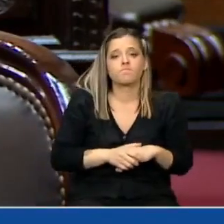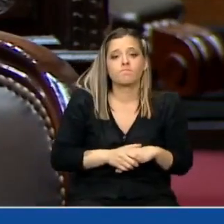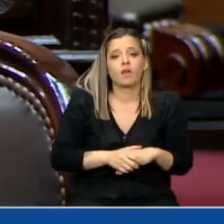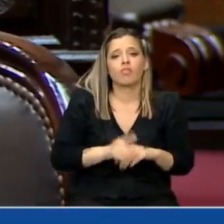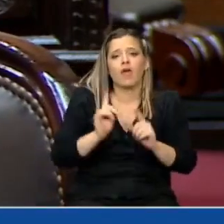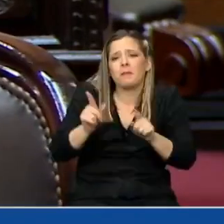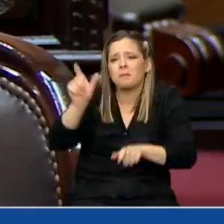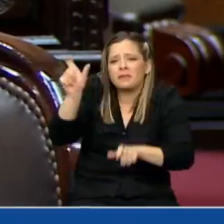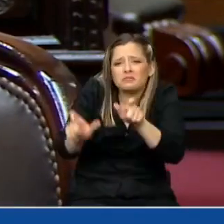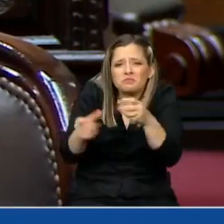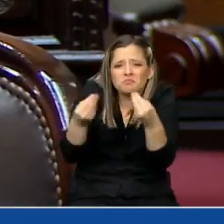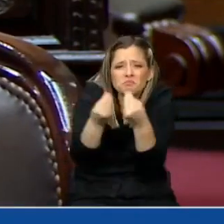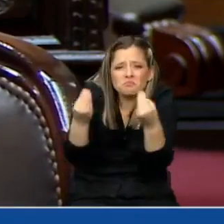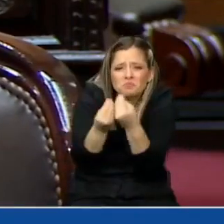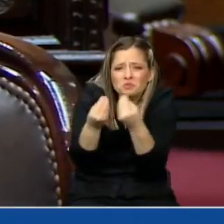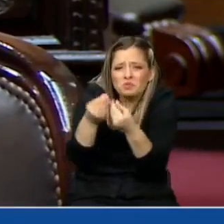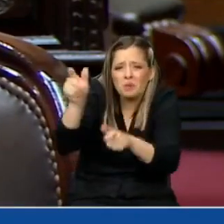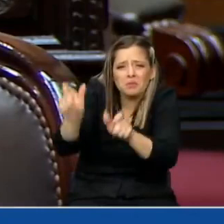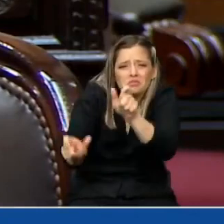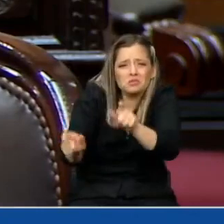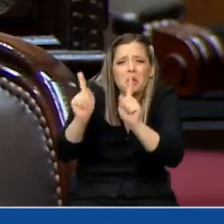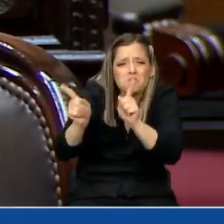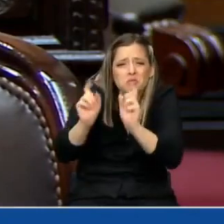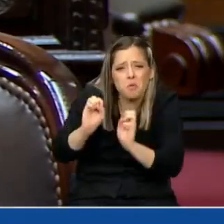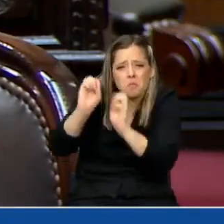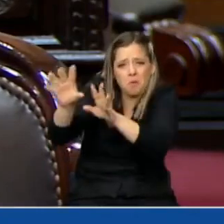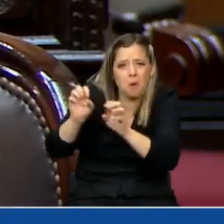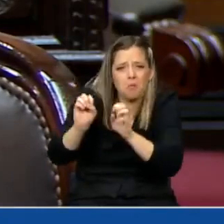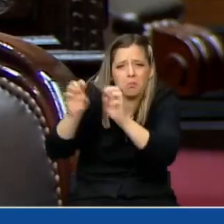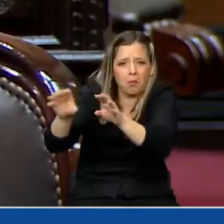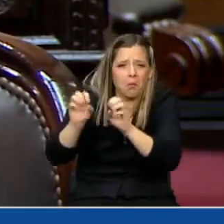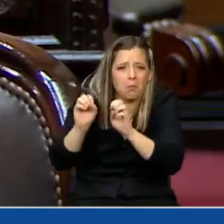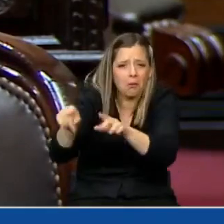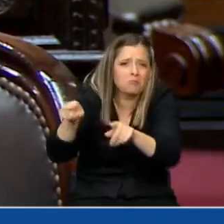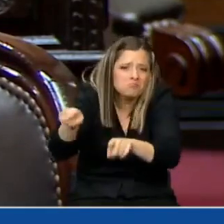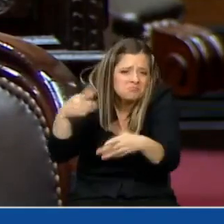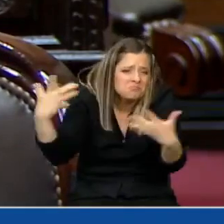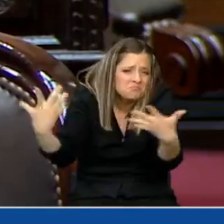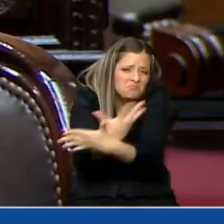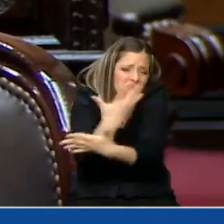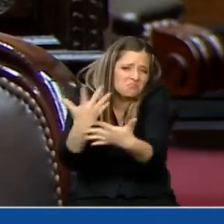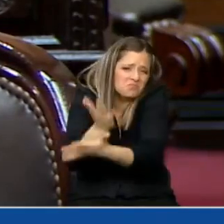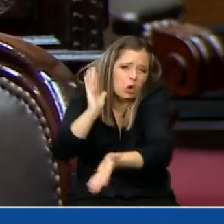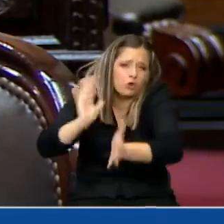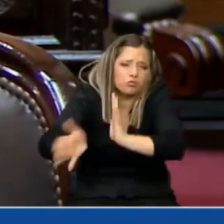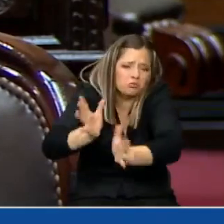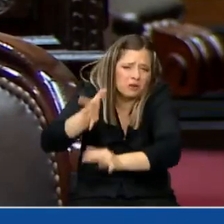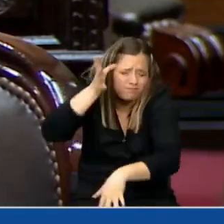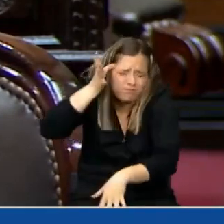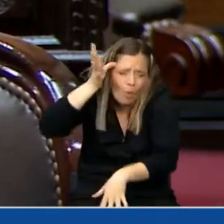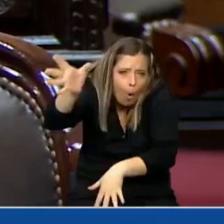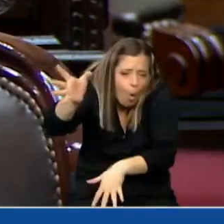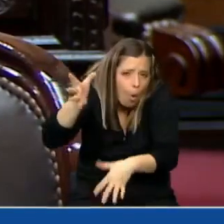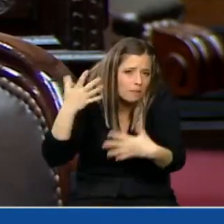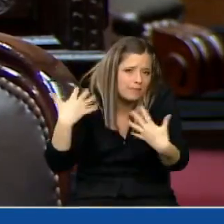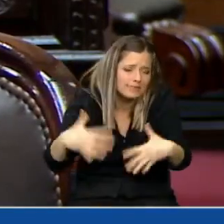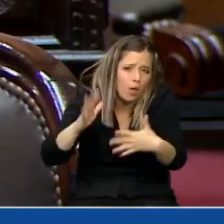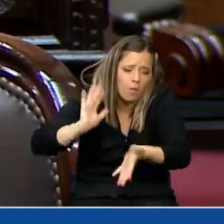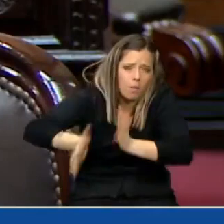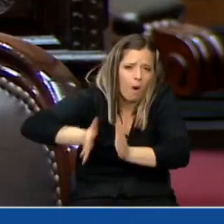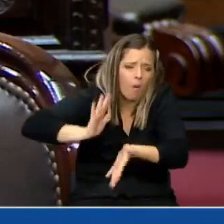Junto a decenas y decenas de personas que pasaron por ahí sufriendo las torturas más terribles que un ser humano puede